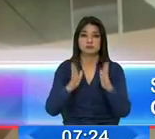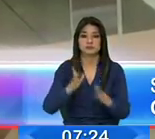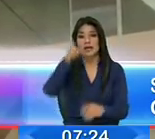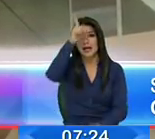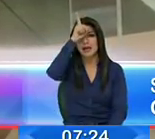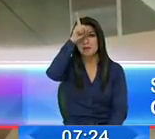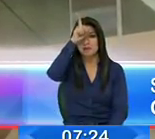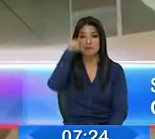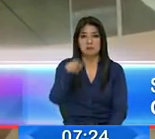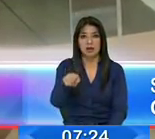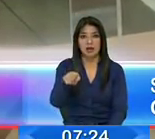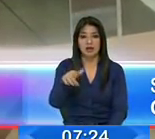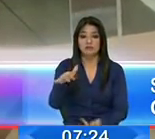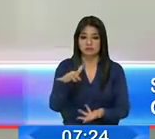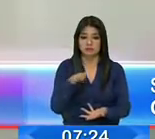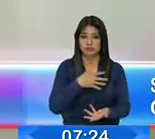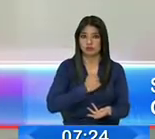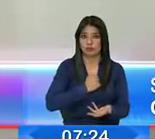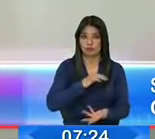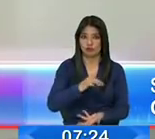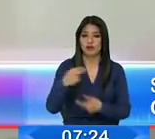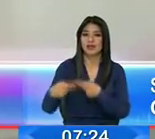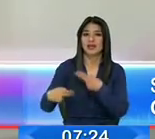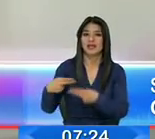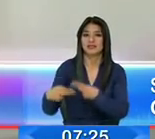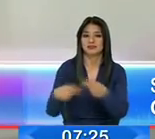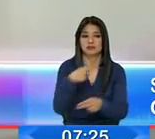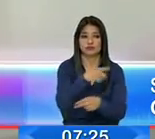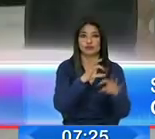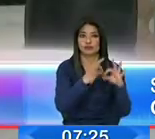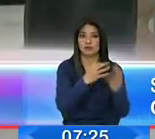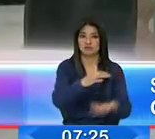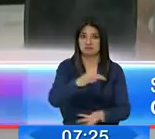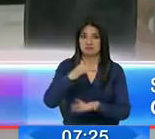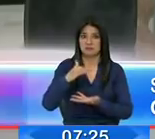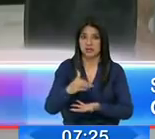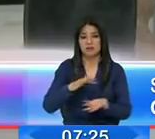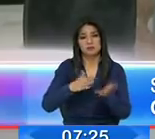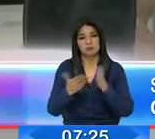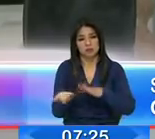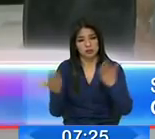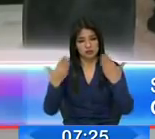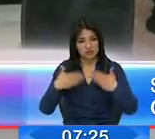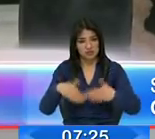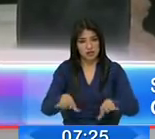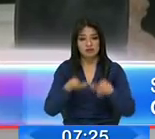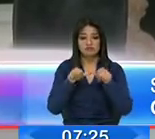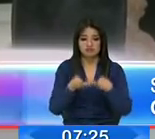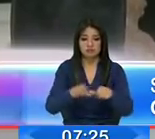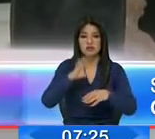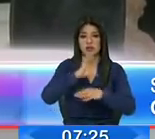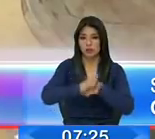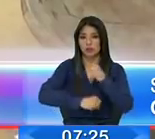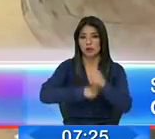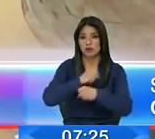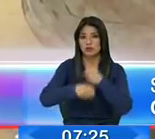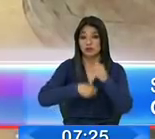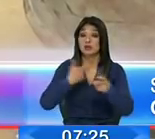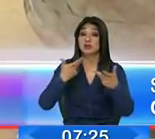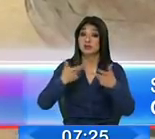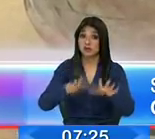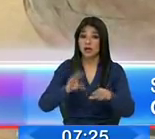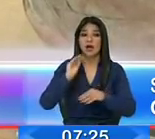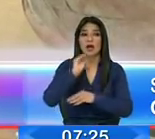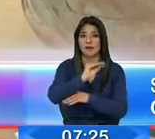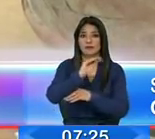y quienes tenía en su posesión por herencia de un miembro de su familia, que ya falleció y que residió en Ecuador por varios años, alertó